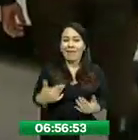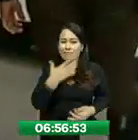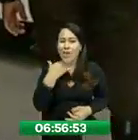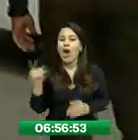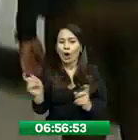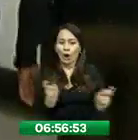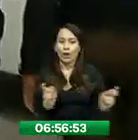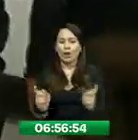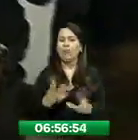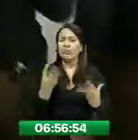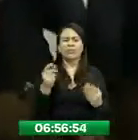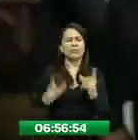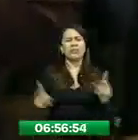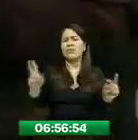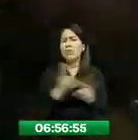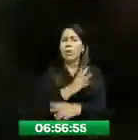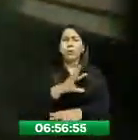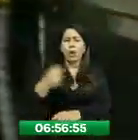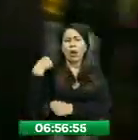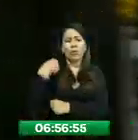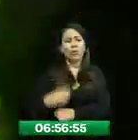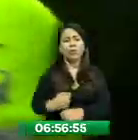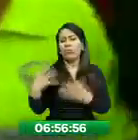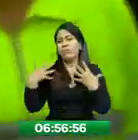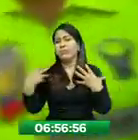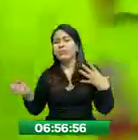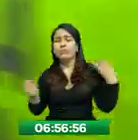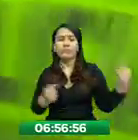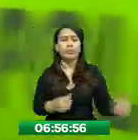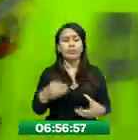controlar tanta delincuencia. ¿Incluso en los buses? Así es.